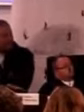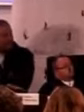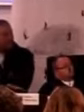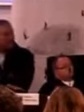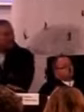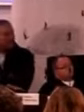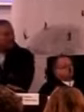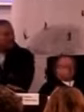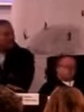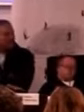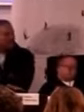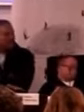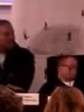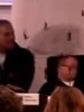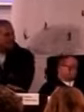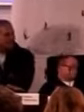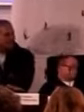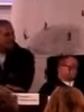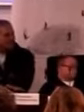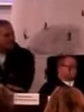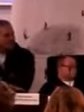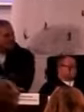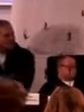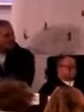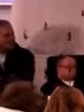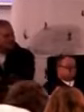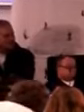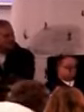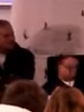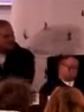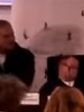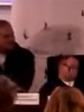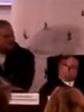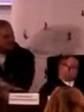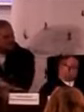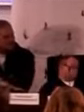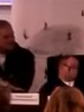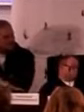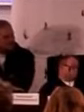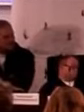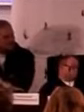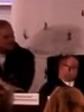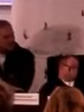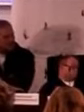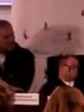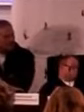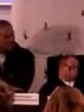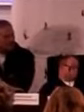a partir del año 2000, cuando salió el Viagra, que, bueno, la verdad es que